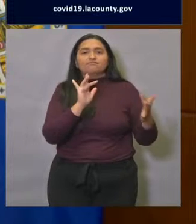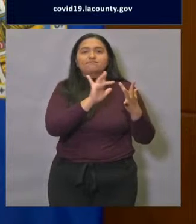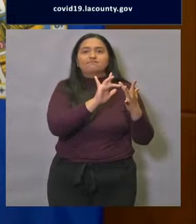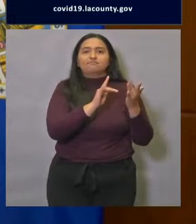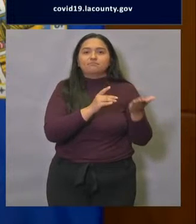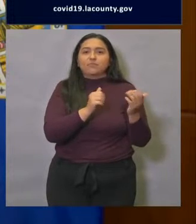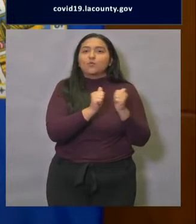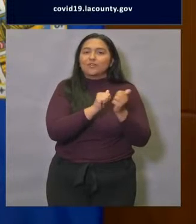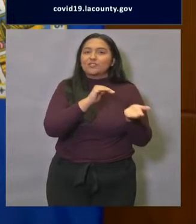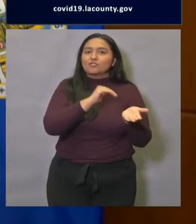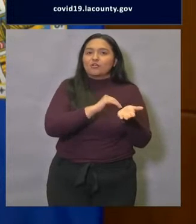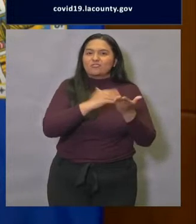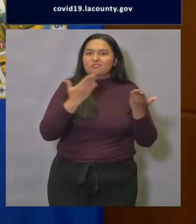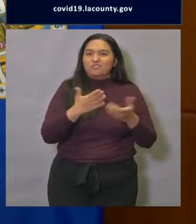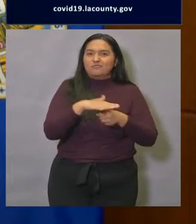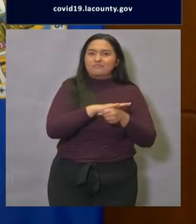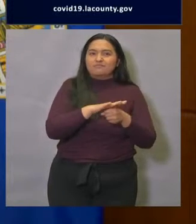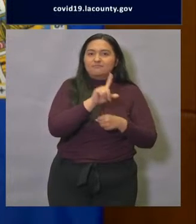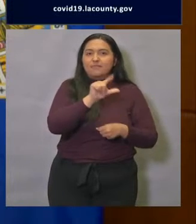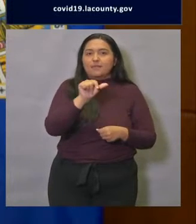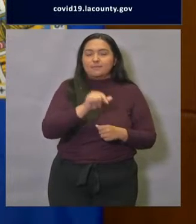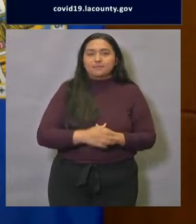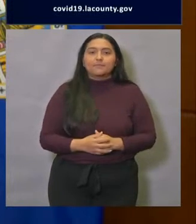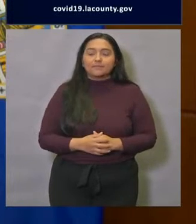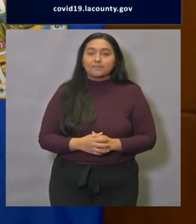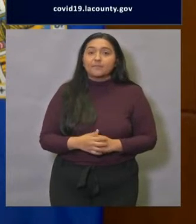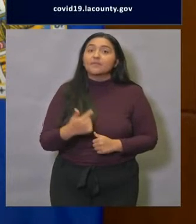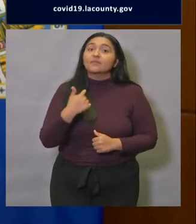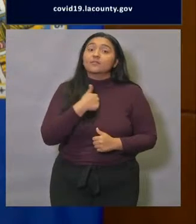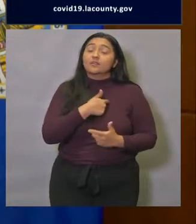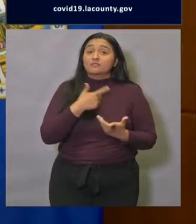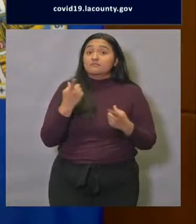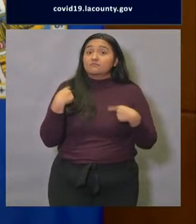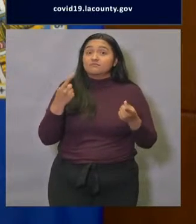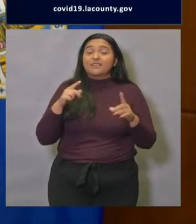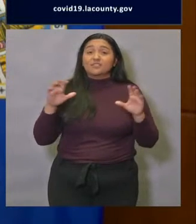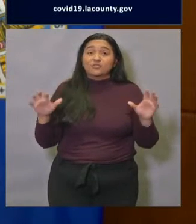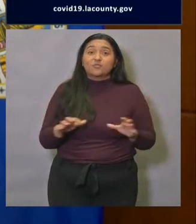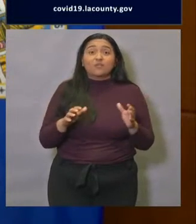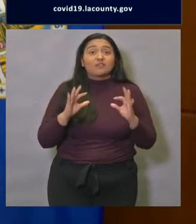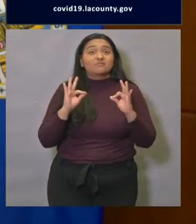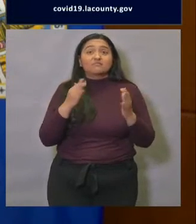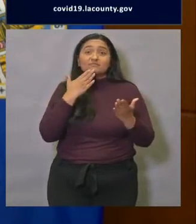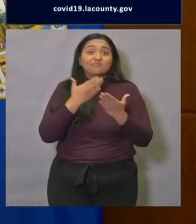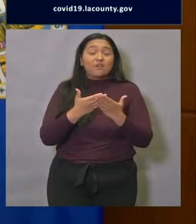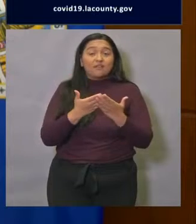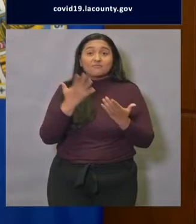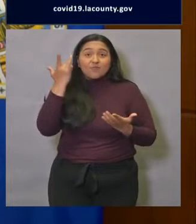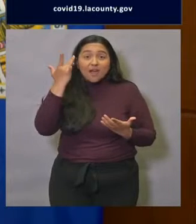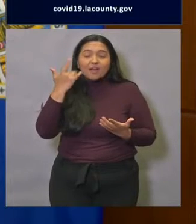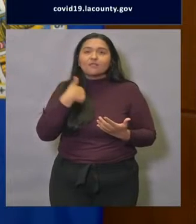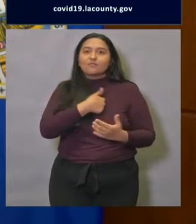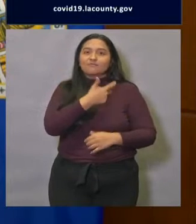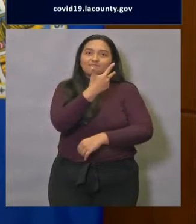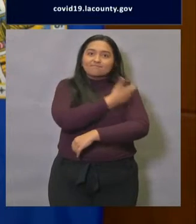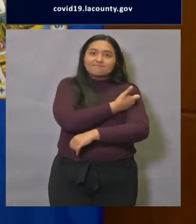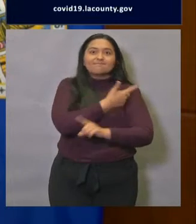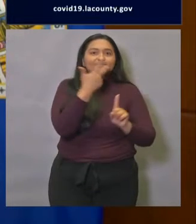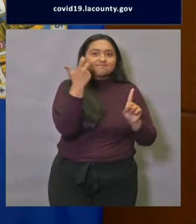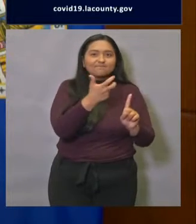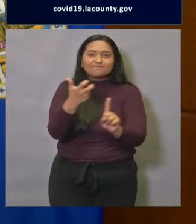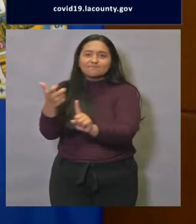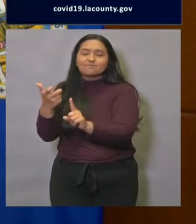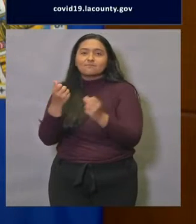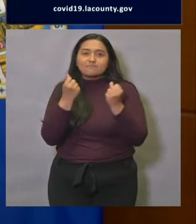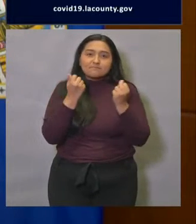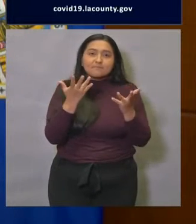un doctor en el condado. Estamos haciendo muy bien en el condado aquí porque estamos vacunando a más gente.